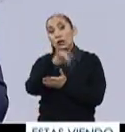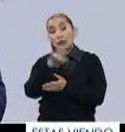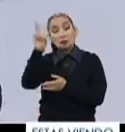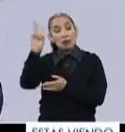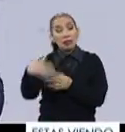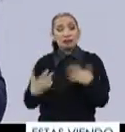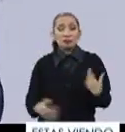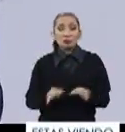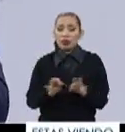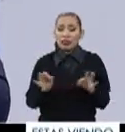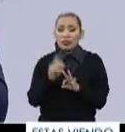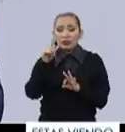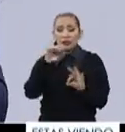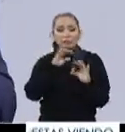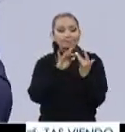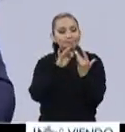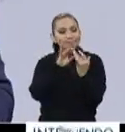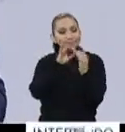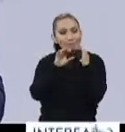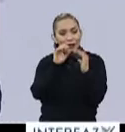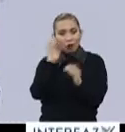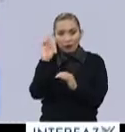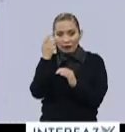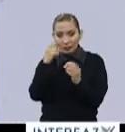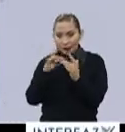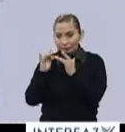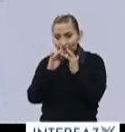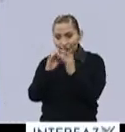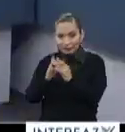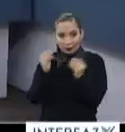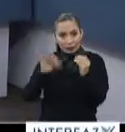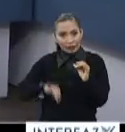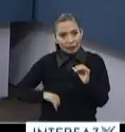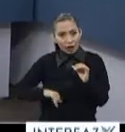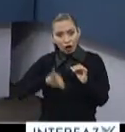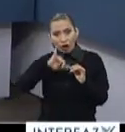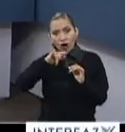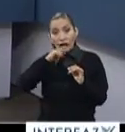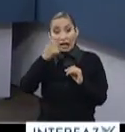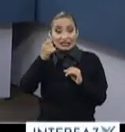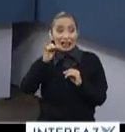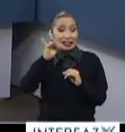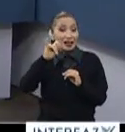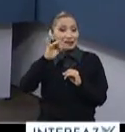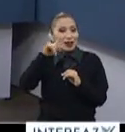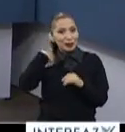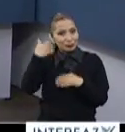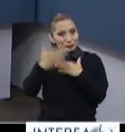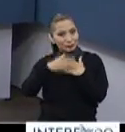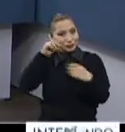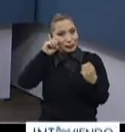dudas, importante esta comunicación interuniversitaria. Bien interesante. Muchas gracias, Jorge. Gracias, Jorge. Esto fue Interfaz. Los